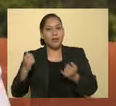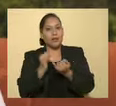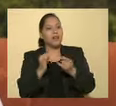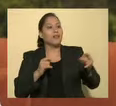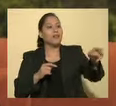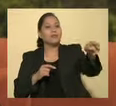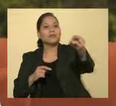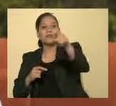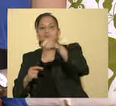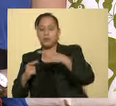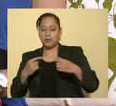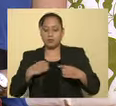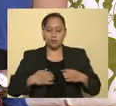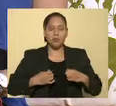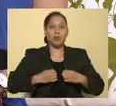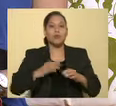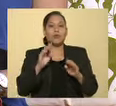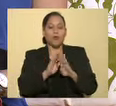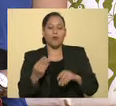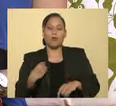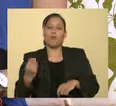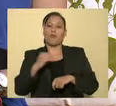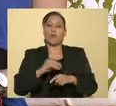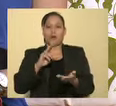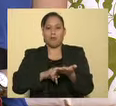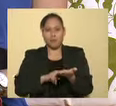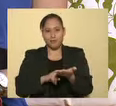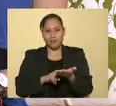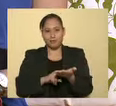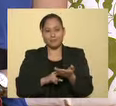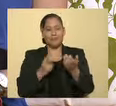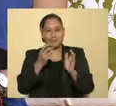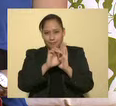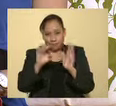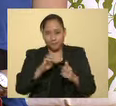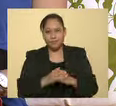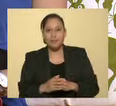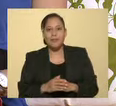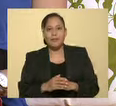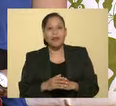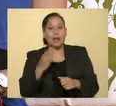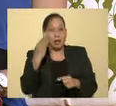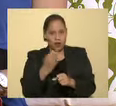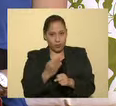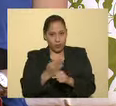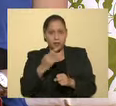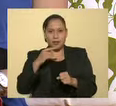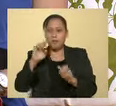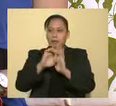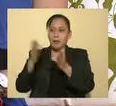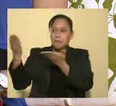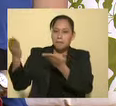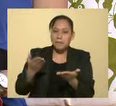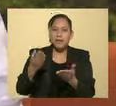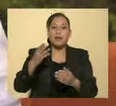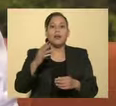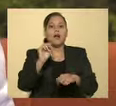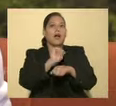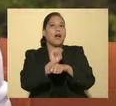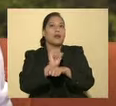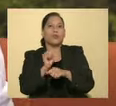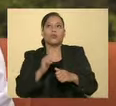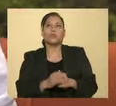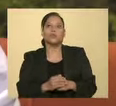resto de la población. Entonces establece, por ejemplo, si en este momento entrara por la puerta el